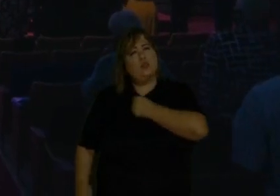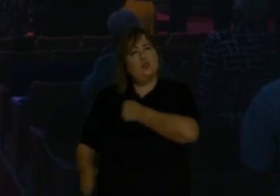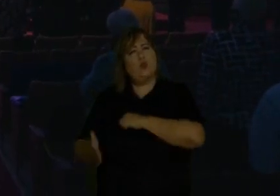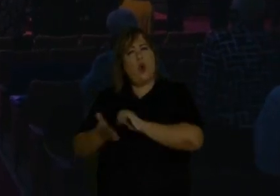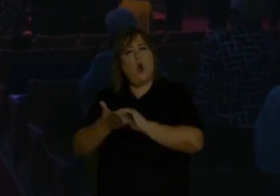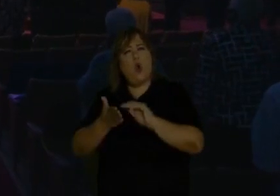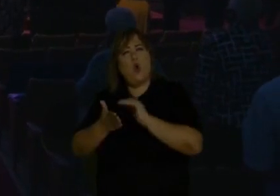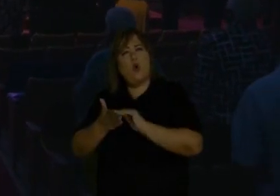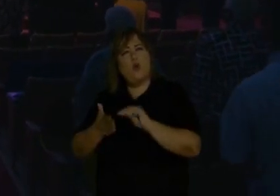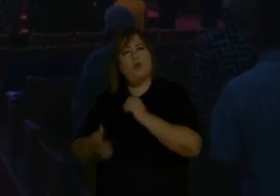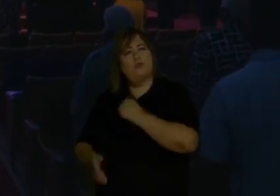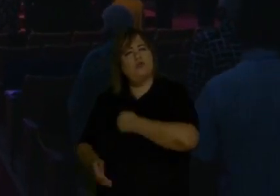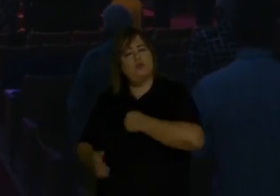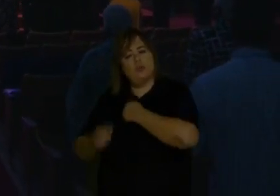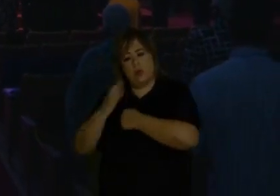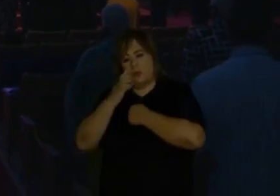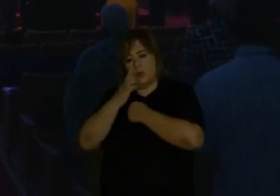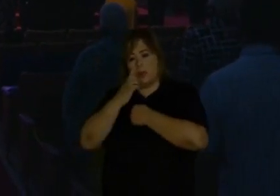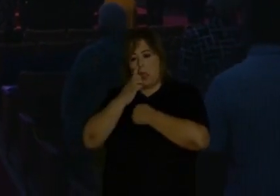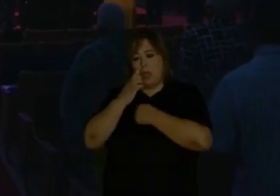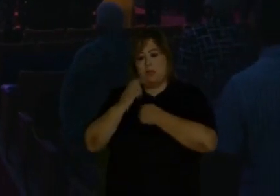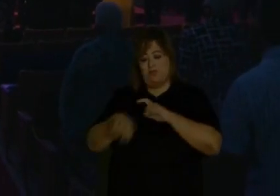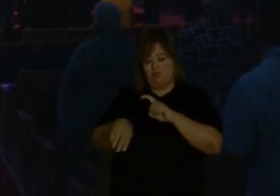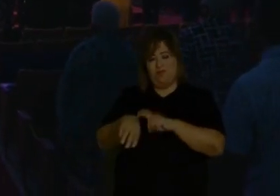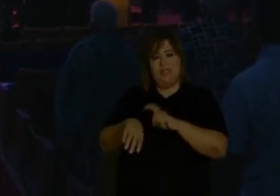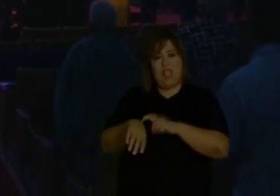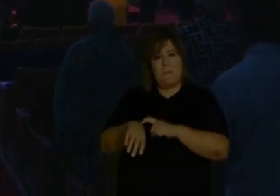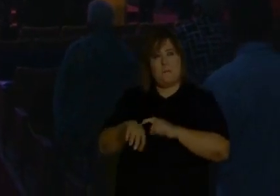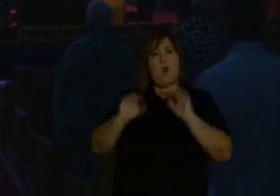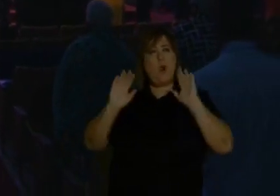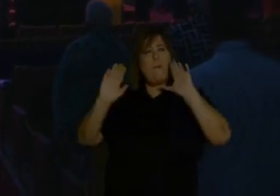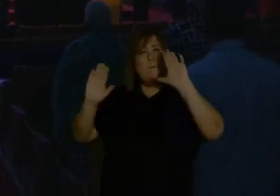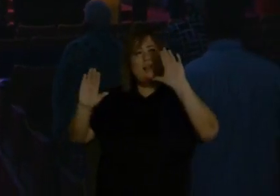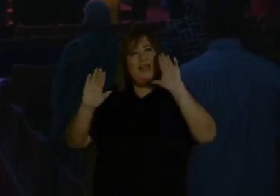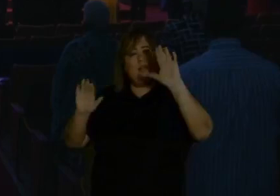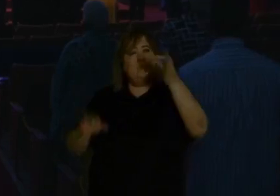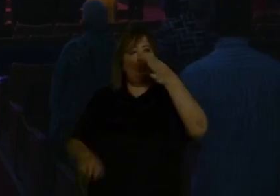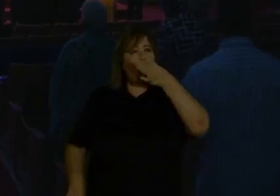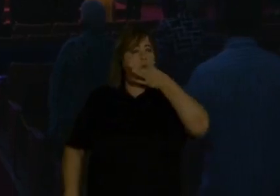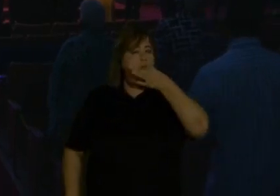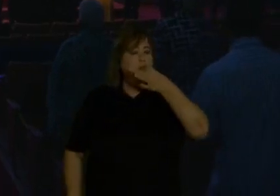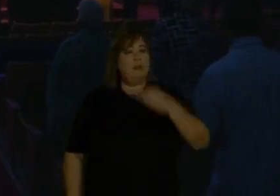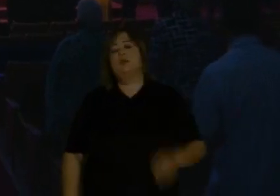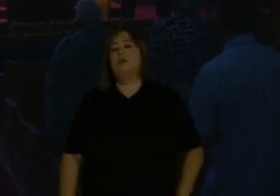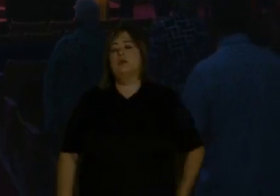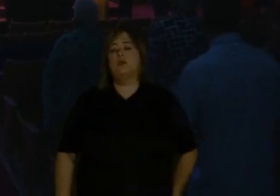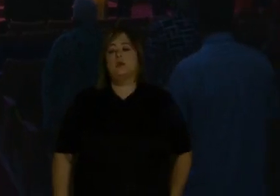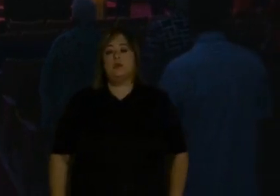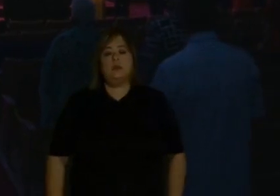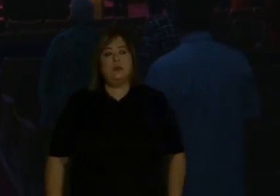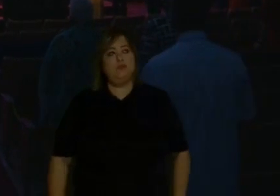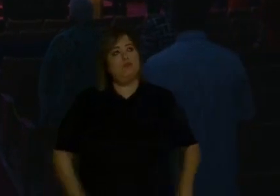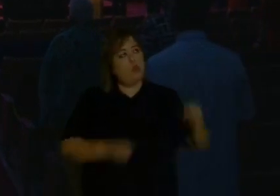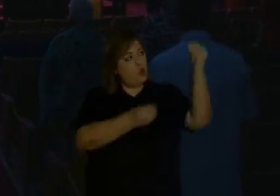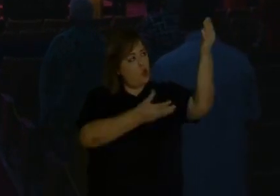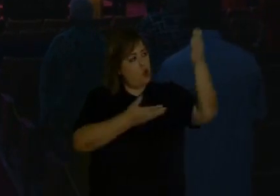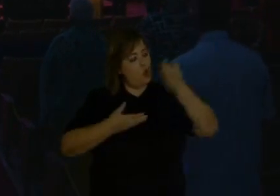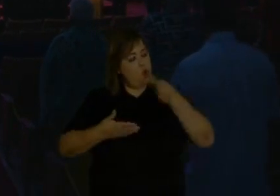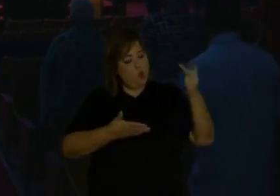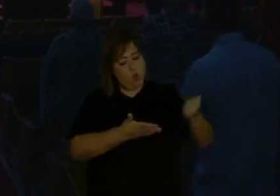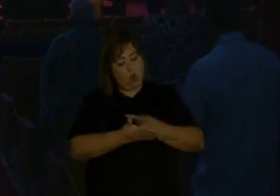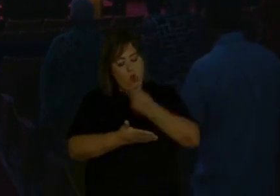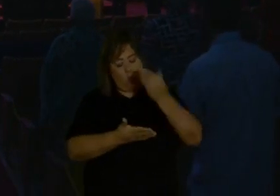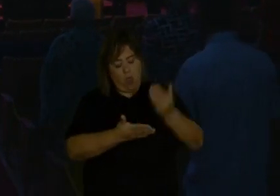tiempo de comunión sea maravilloso, y que si estoy enfermo me sano y recibo nuevas fuerzas en el nombre de